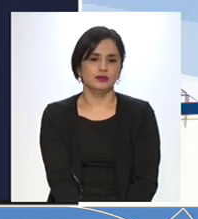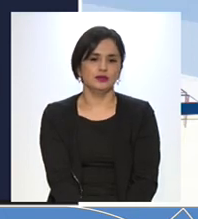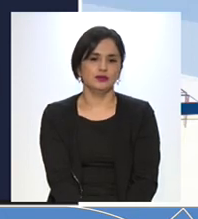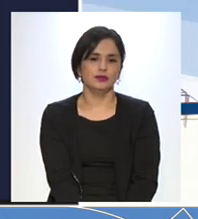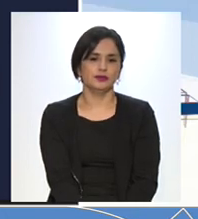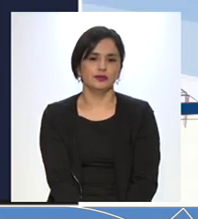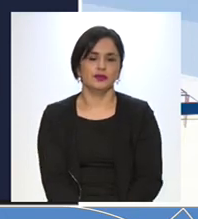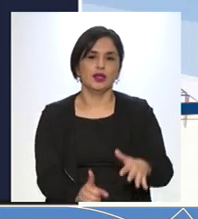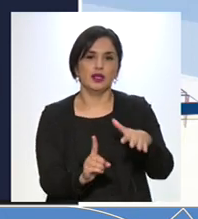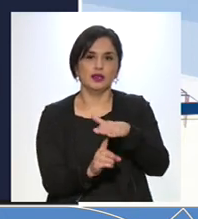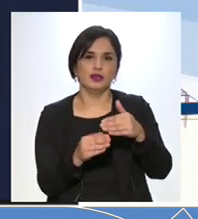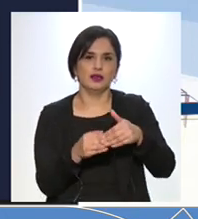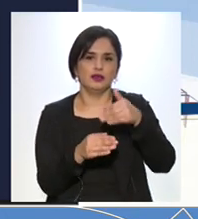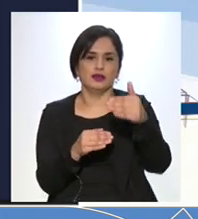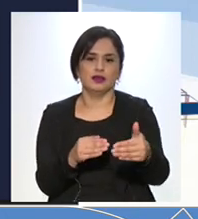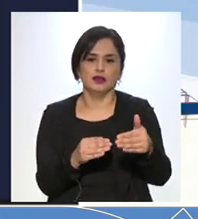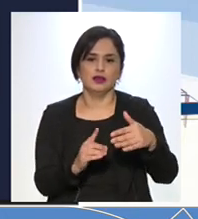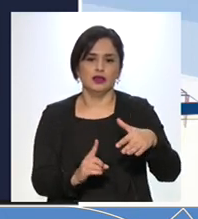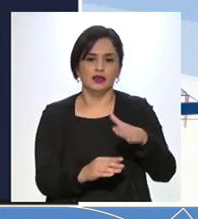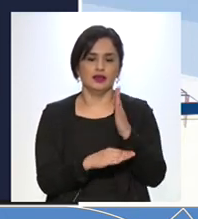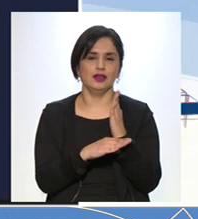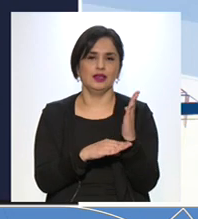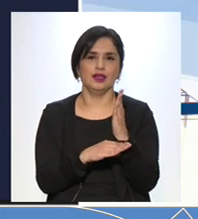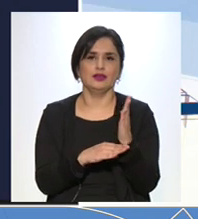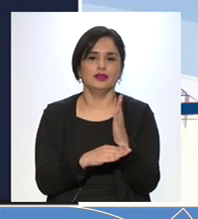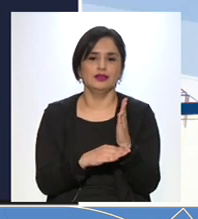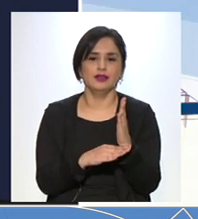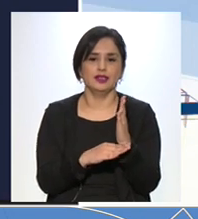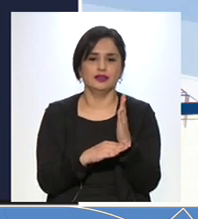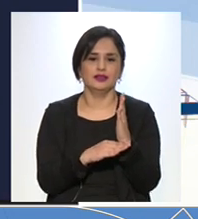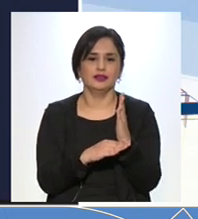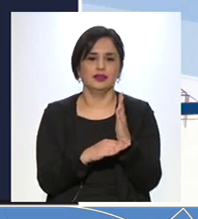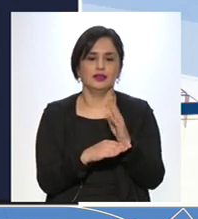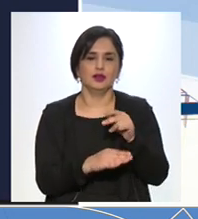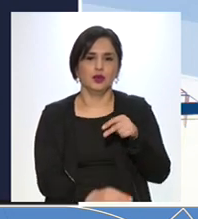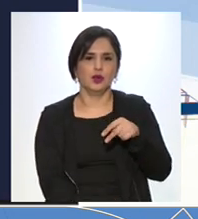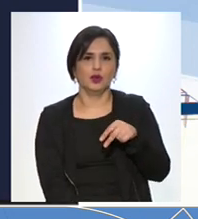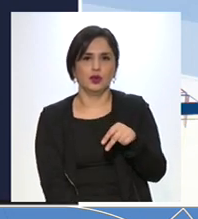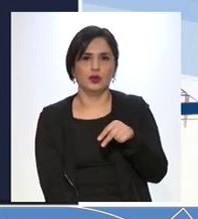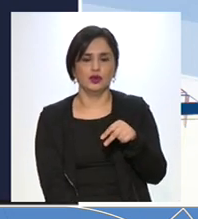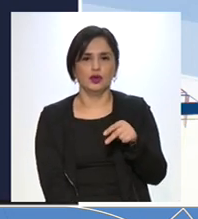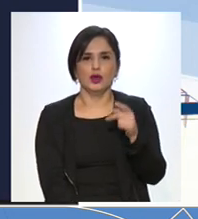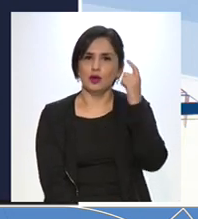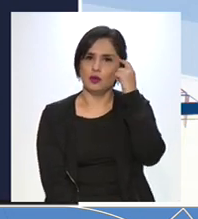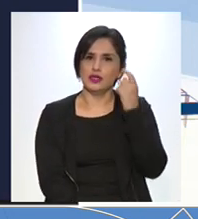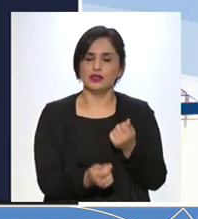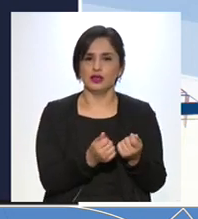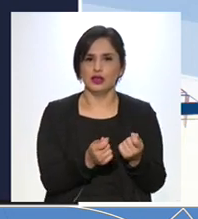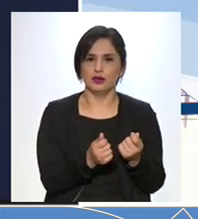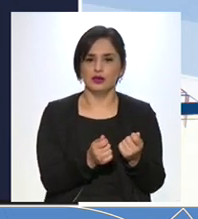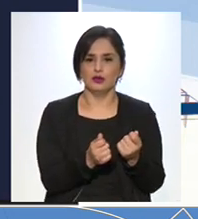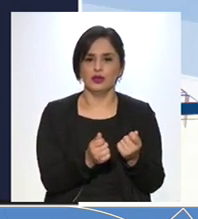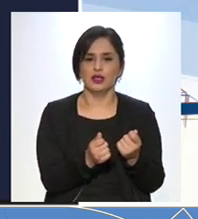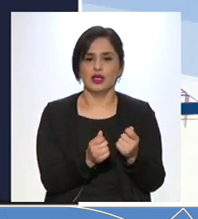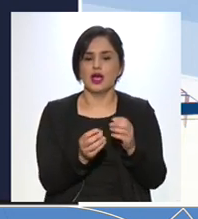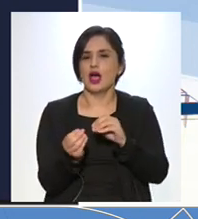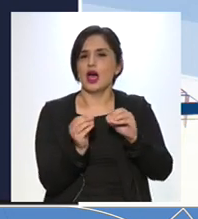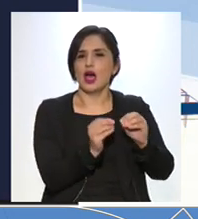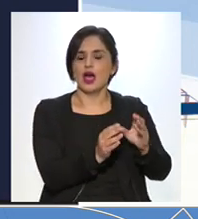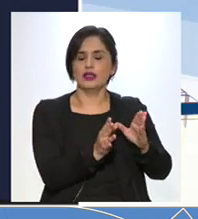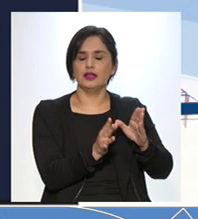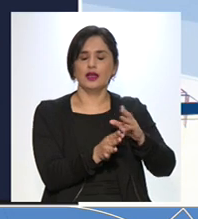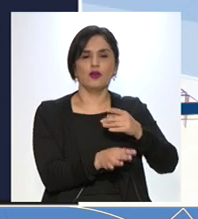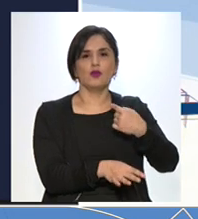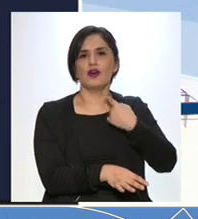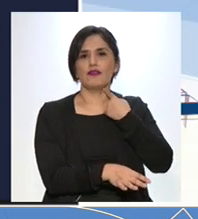El escenario externo que sustenta esta proyección no tiene mayores variaciones respecto de junio, suponiéndose que la economía mundial sigue dejando atrás los efectos de la